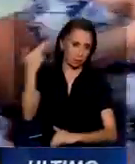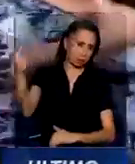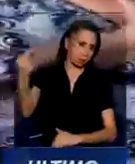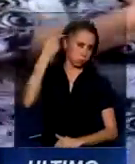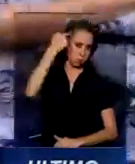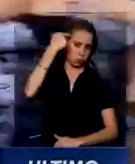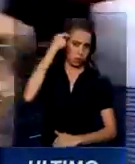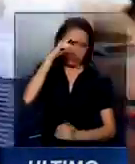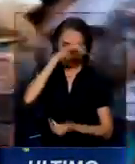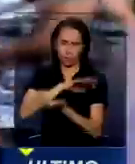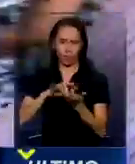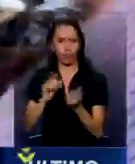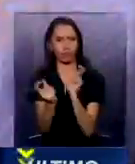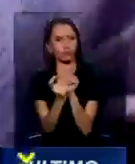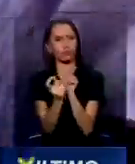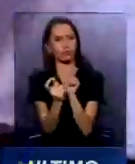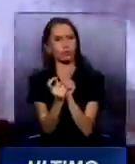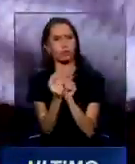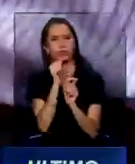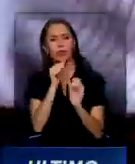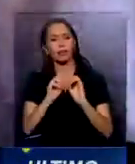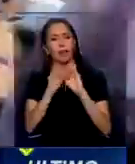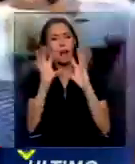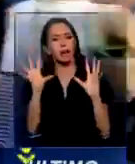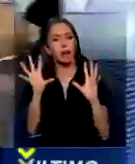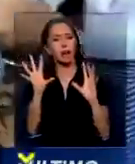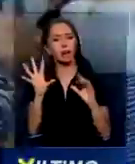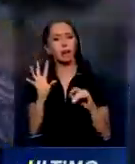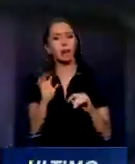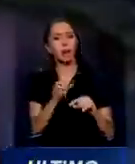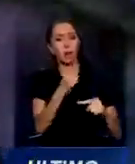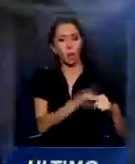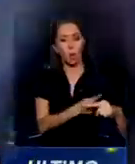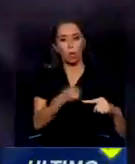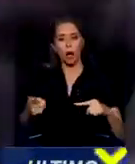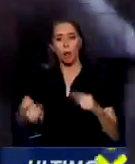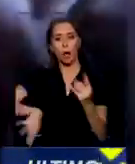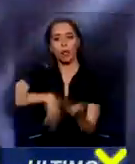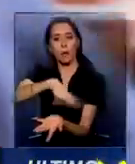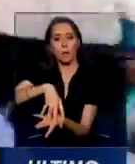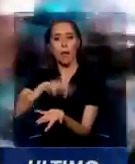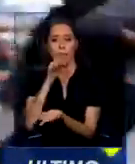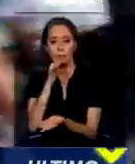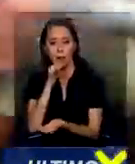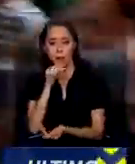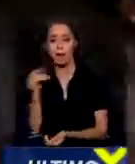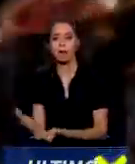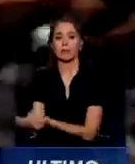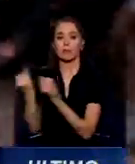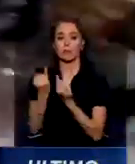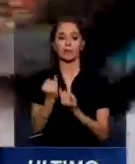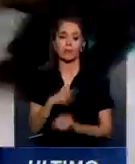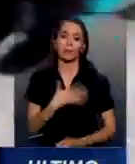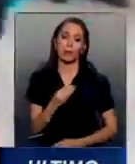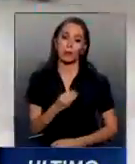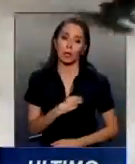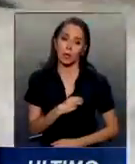incidente que todavía no puede ser aclarado ocurrió a solo una cuadra de la Plaza de Armas bueno se acaba de informar que